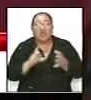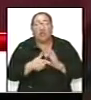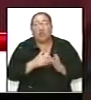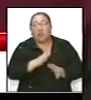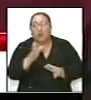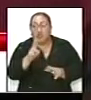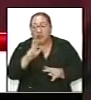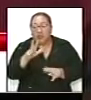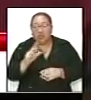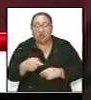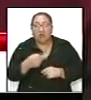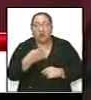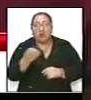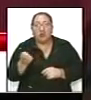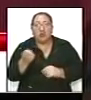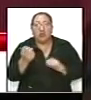serían